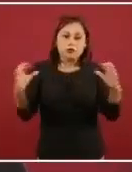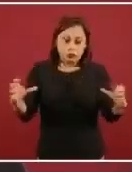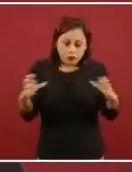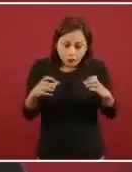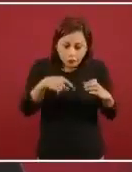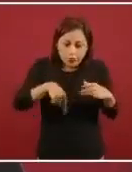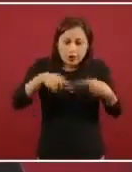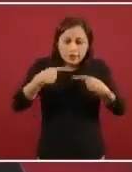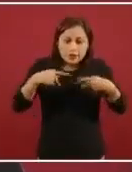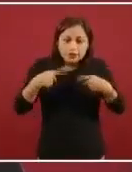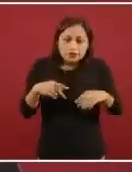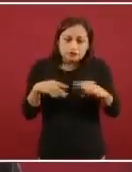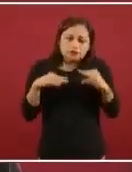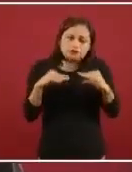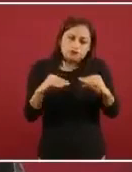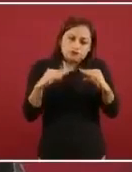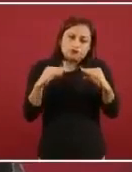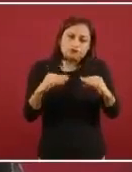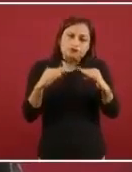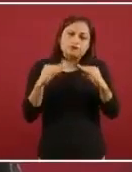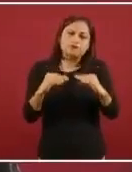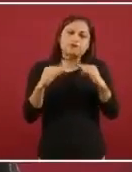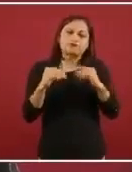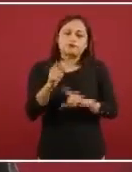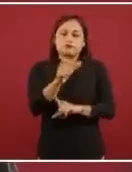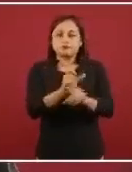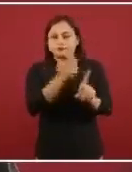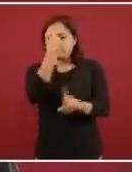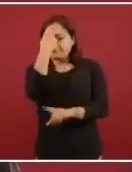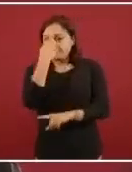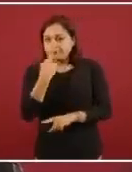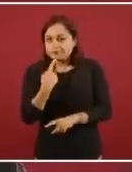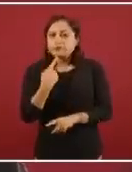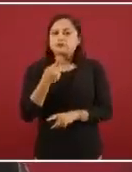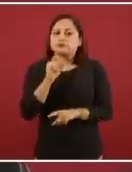nuevos elementos, se están haciendo convocatorias